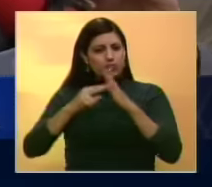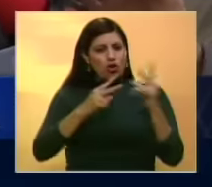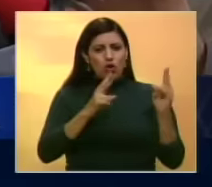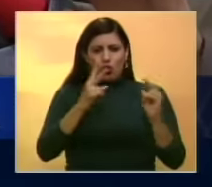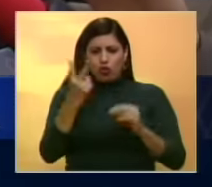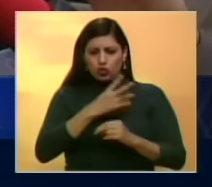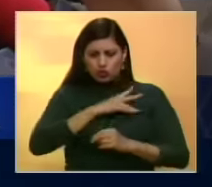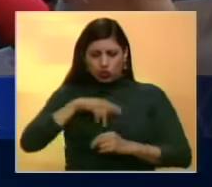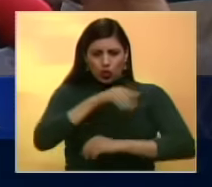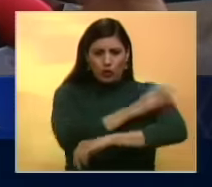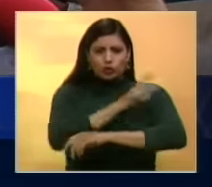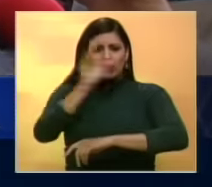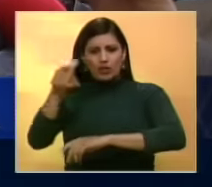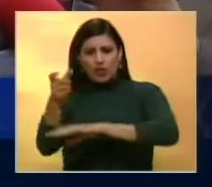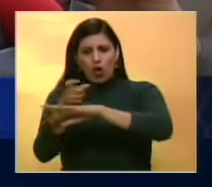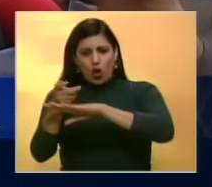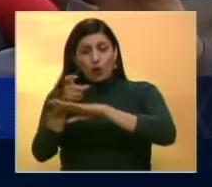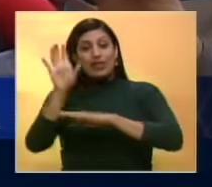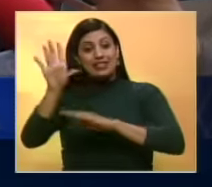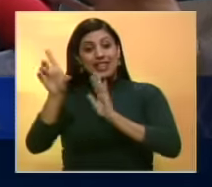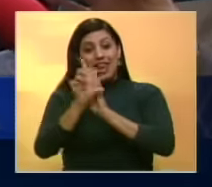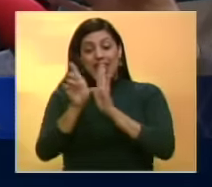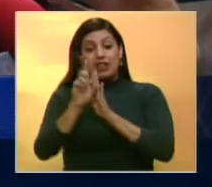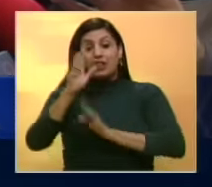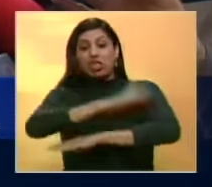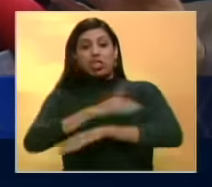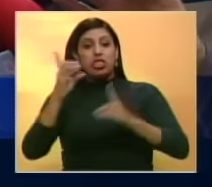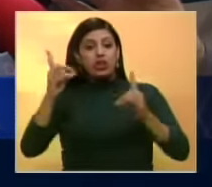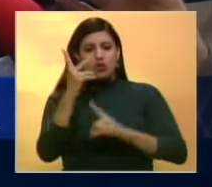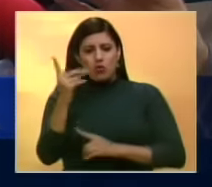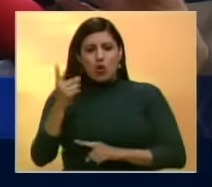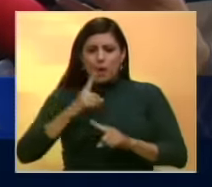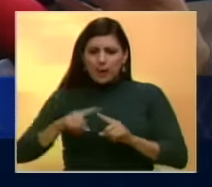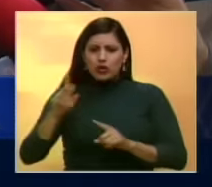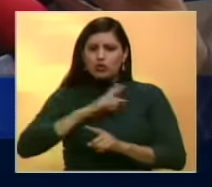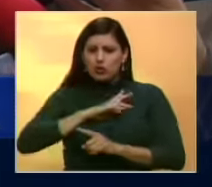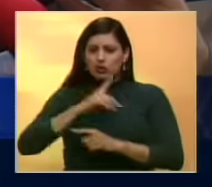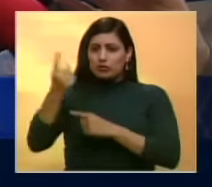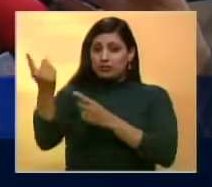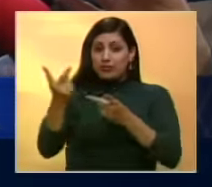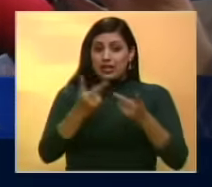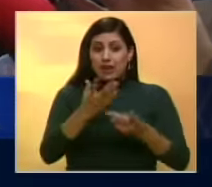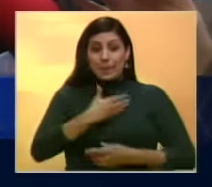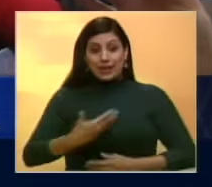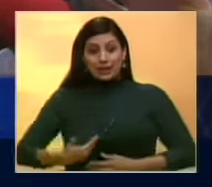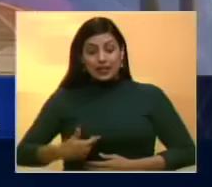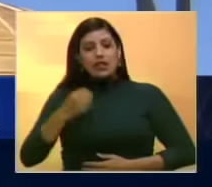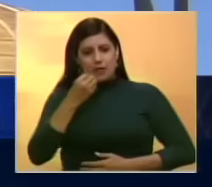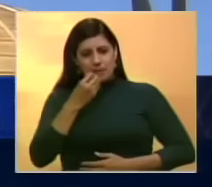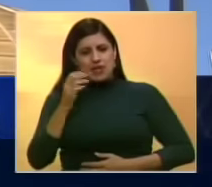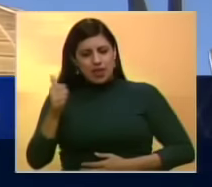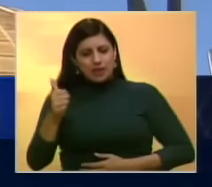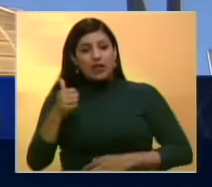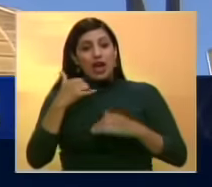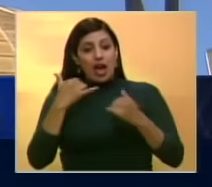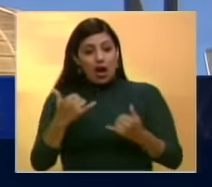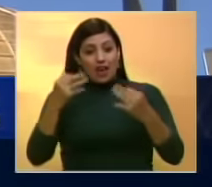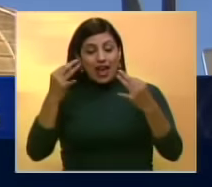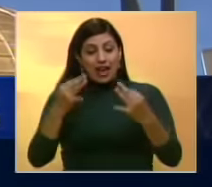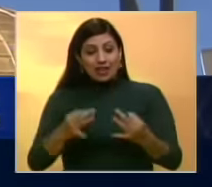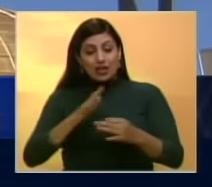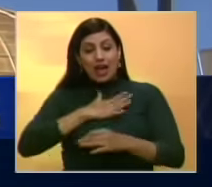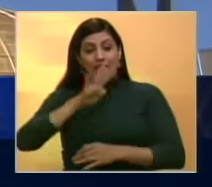partes porque no se les olvide un acto legislativo no es un acto del ejecutivo pero estamos recibiendo al presidente sal muy bien para garantizar la